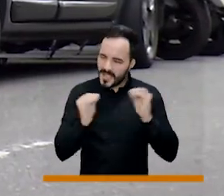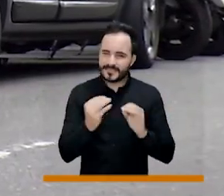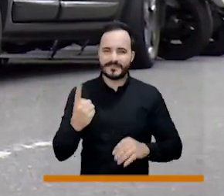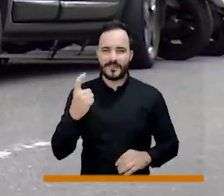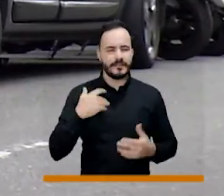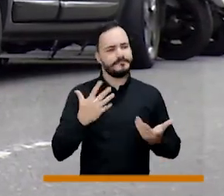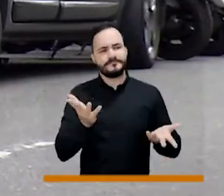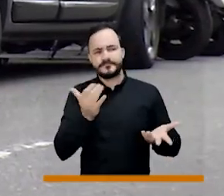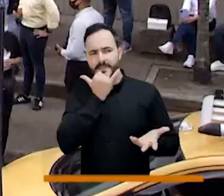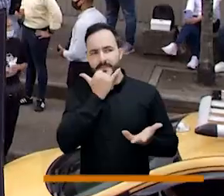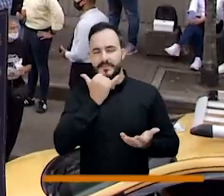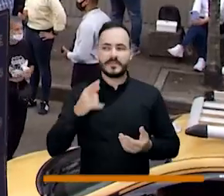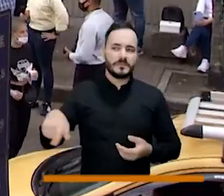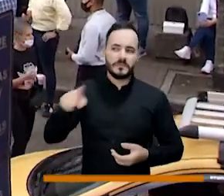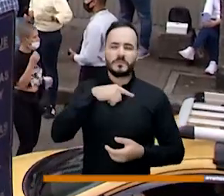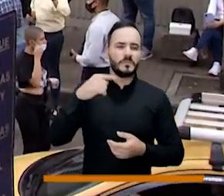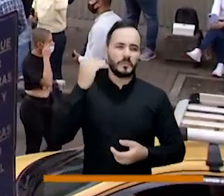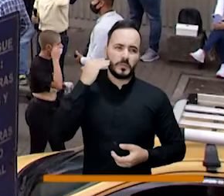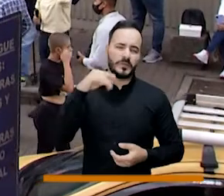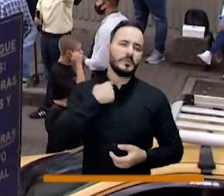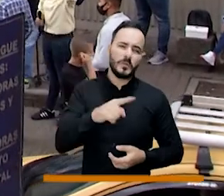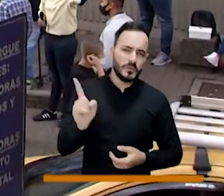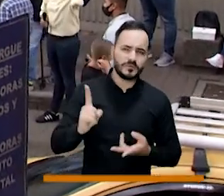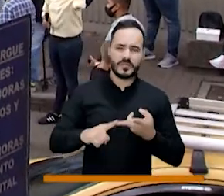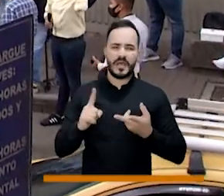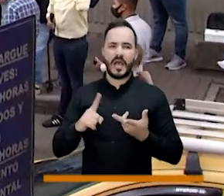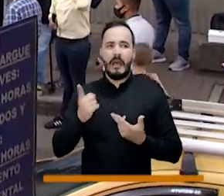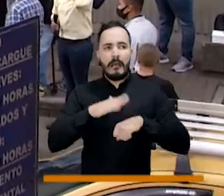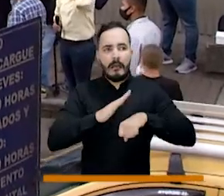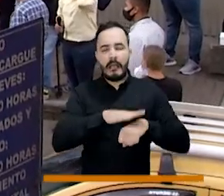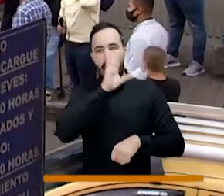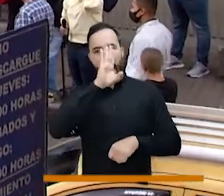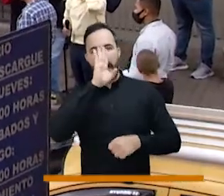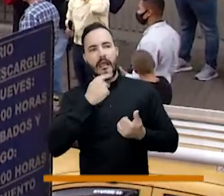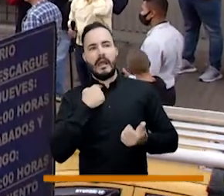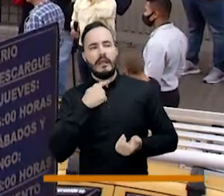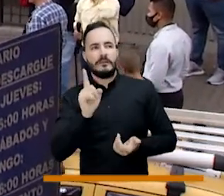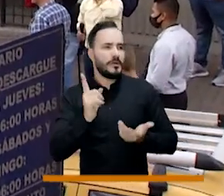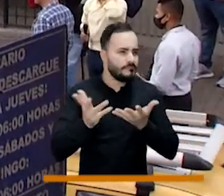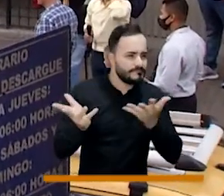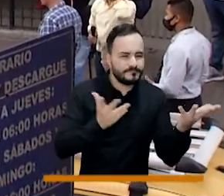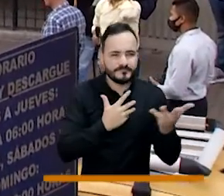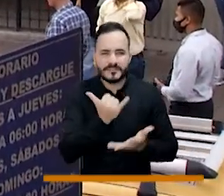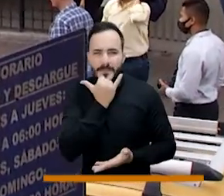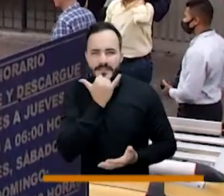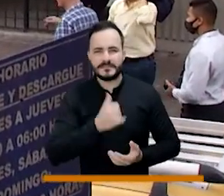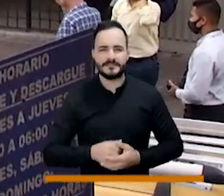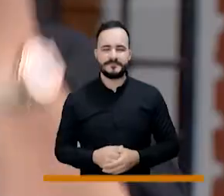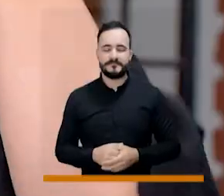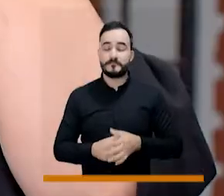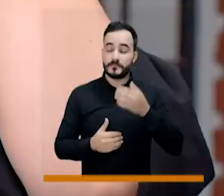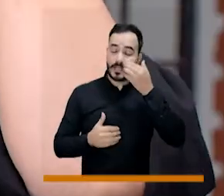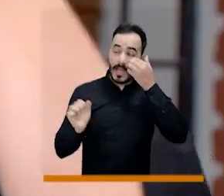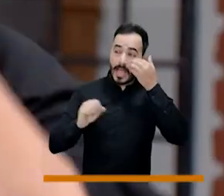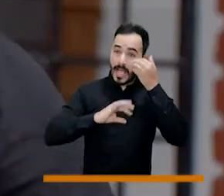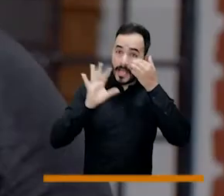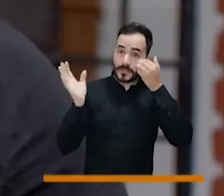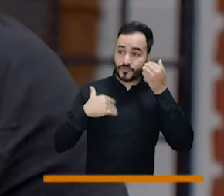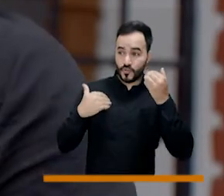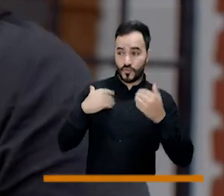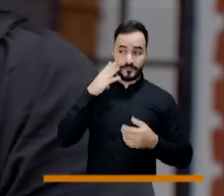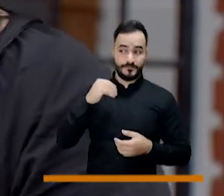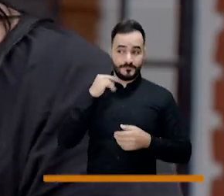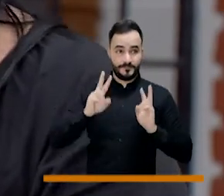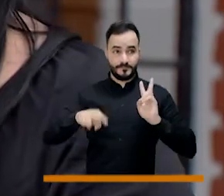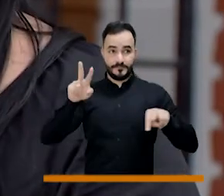con las mujeres? ¿No nos dejan? ¿No nos gusta? ¿Por qué no estamos tan empoderadas y participando activamente como los hombres? Hoy en día, desde mi